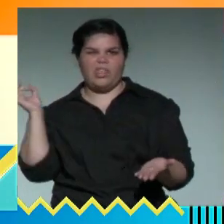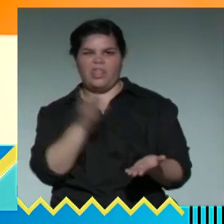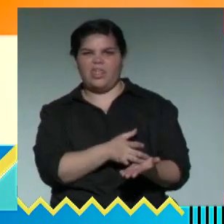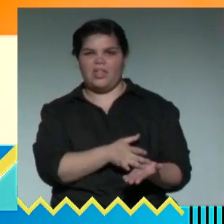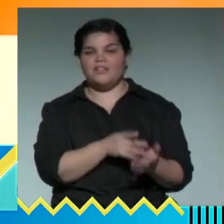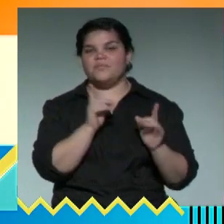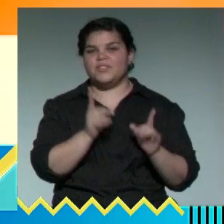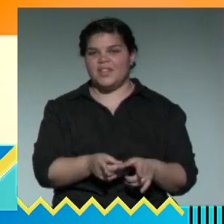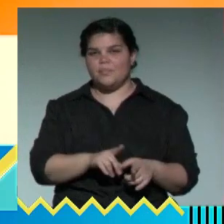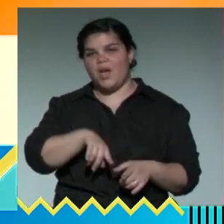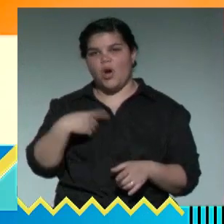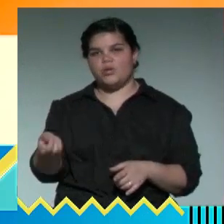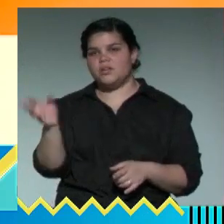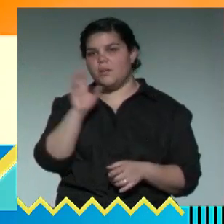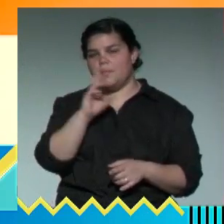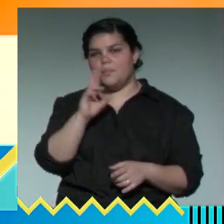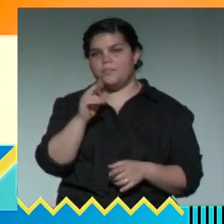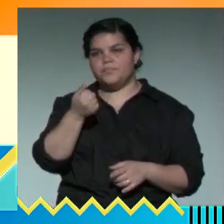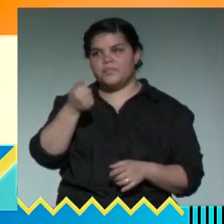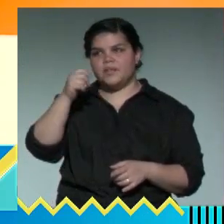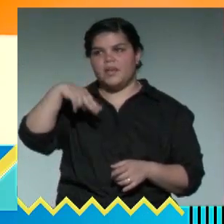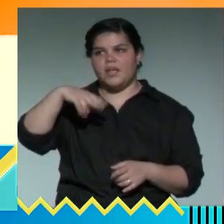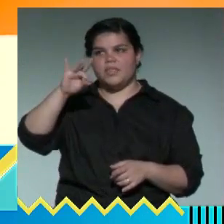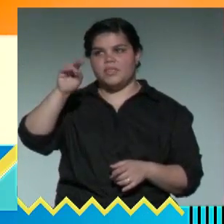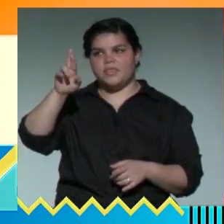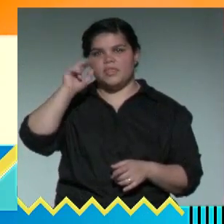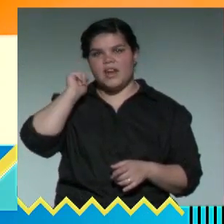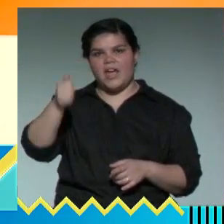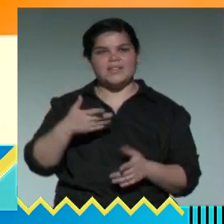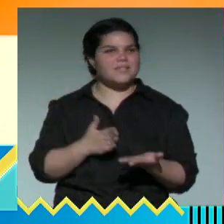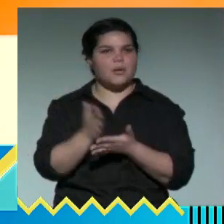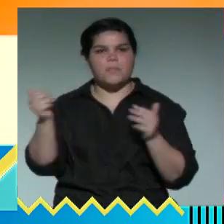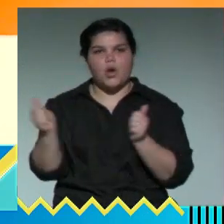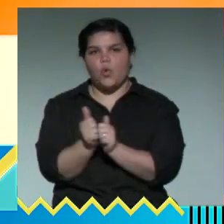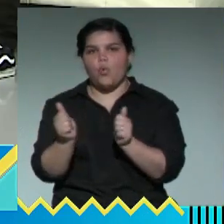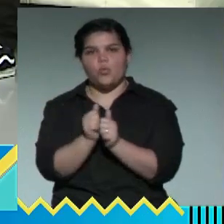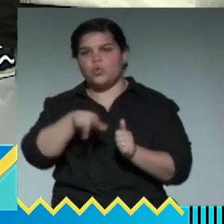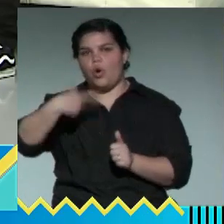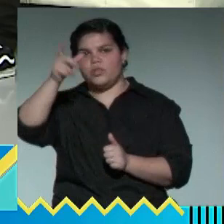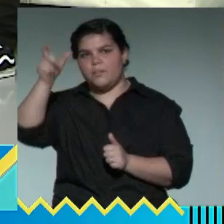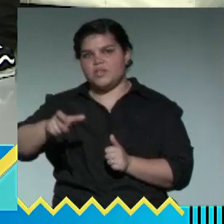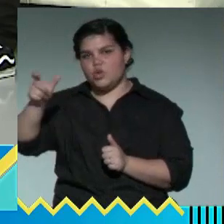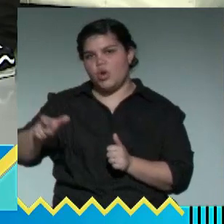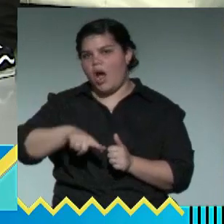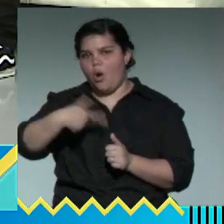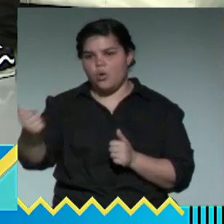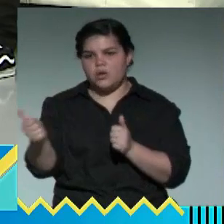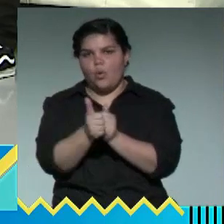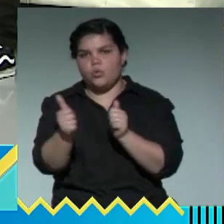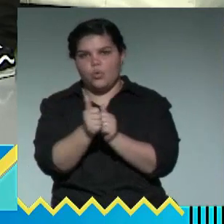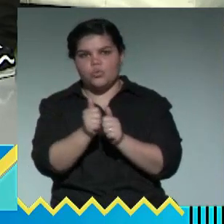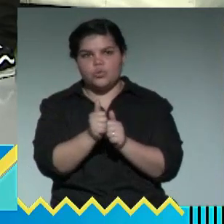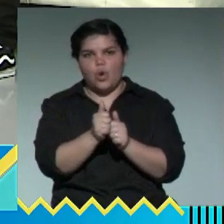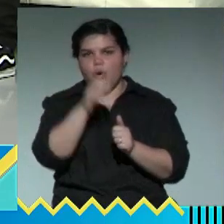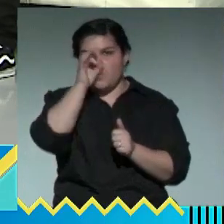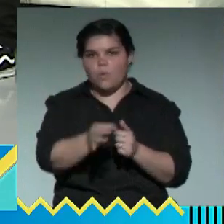Andrea Álvarez hacía percusión en la época de Canción Animal. Siempre tuvieron como otros músicos. Pero sí, lo que dice,